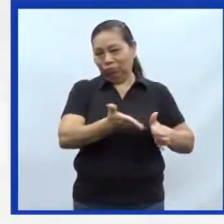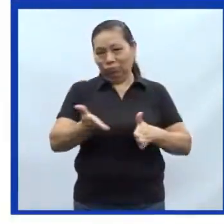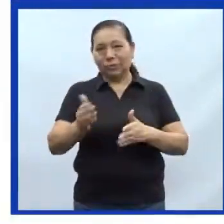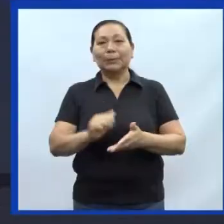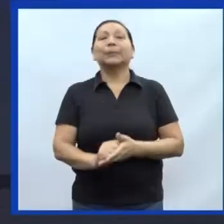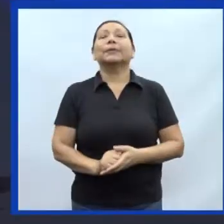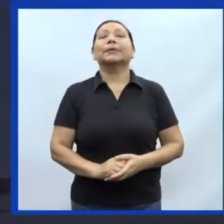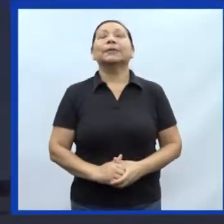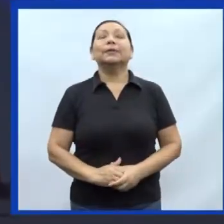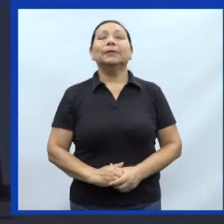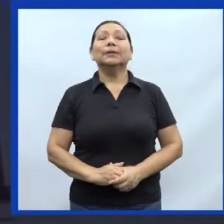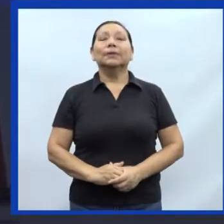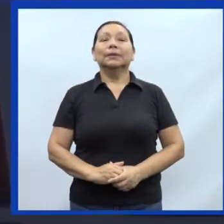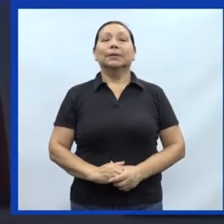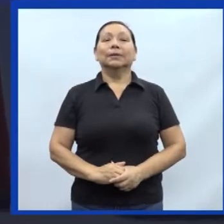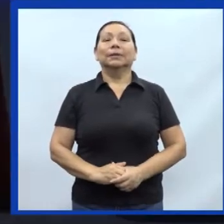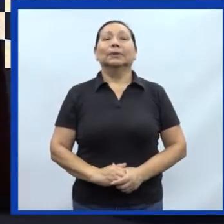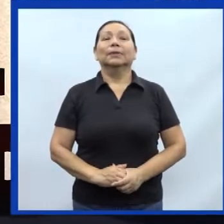de gallos.